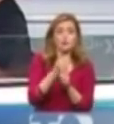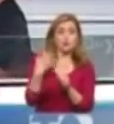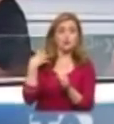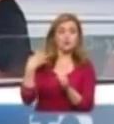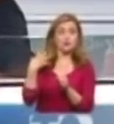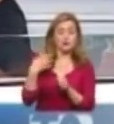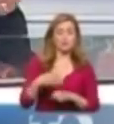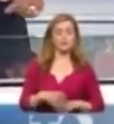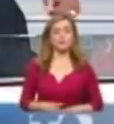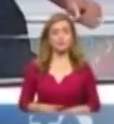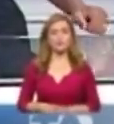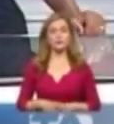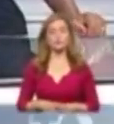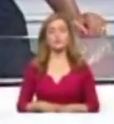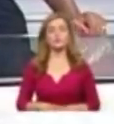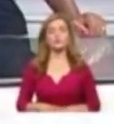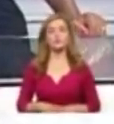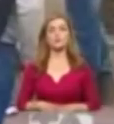que limitan con Colombia.